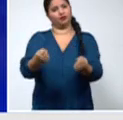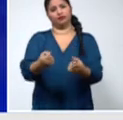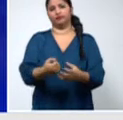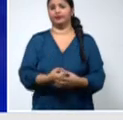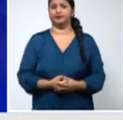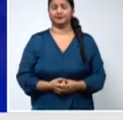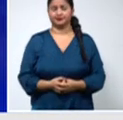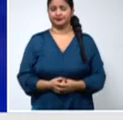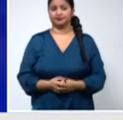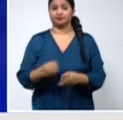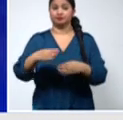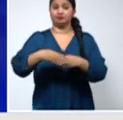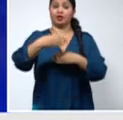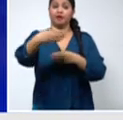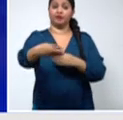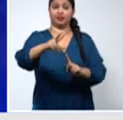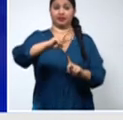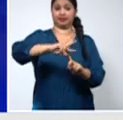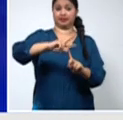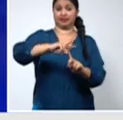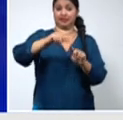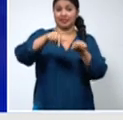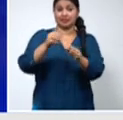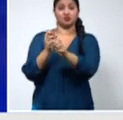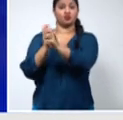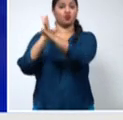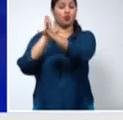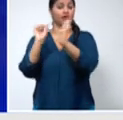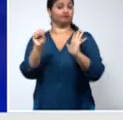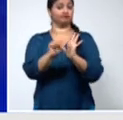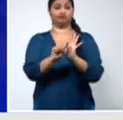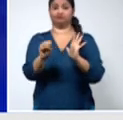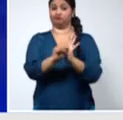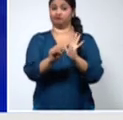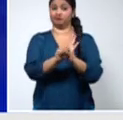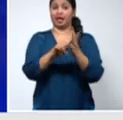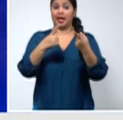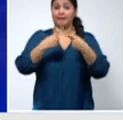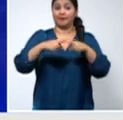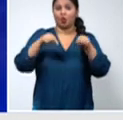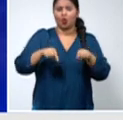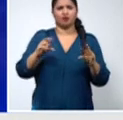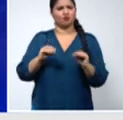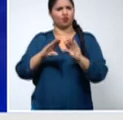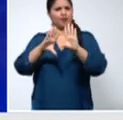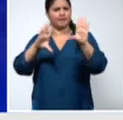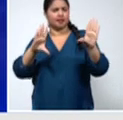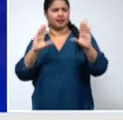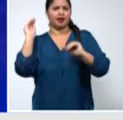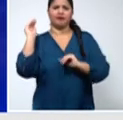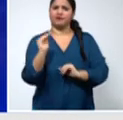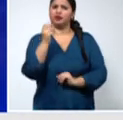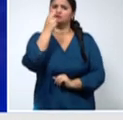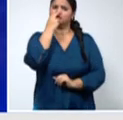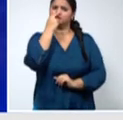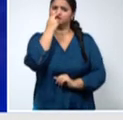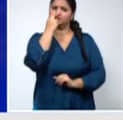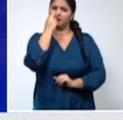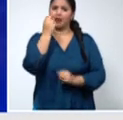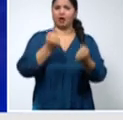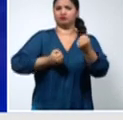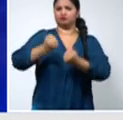Radio y Televisión, sino también en otras partes de aquí de la capital cubana. Cuando veníamos bien temprano para acá, veíamos en la calle de Terán, donde